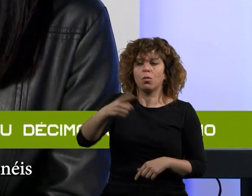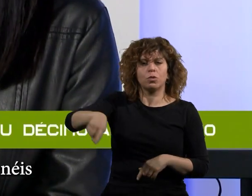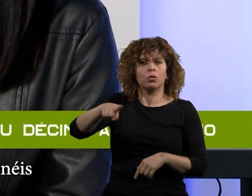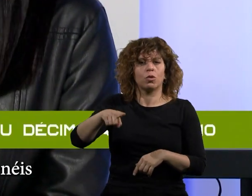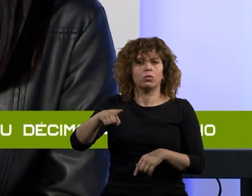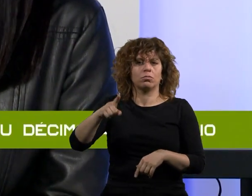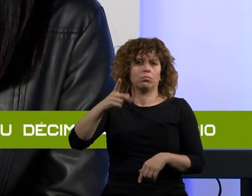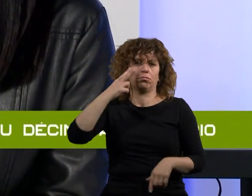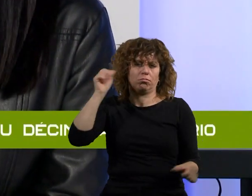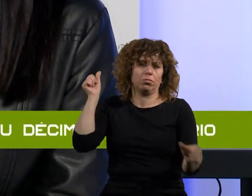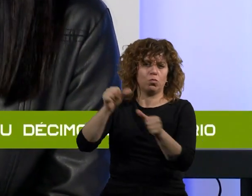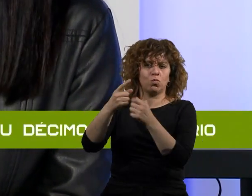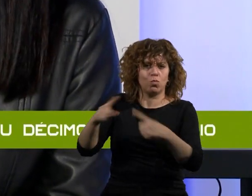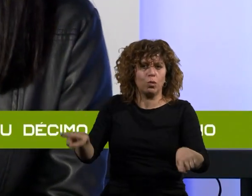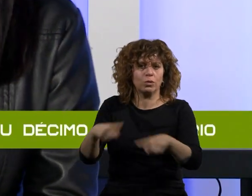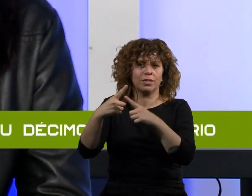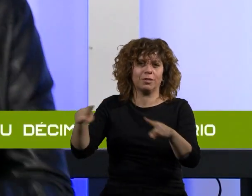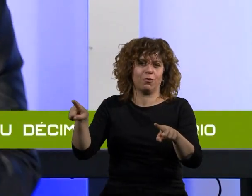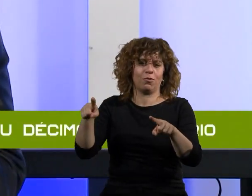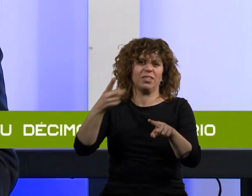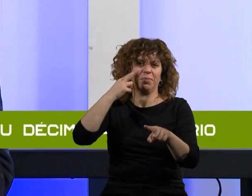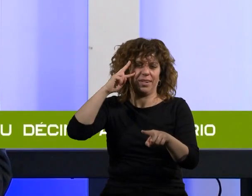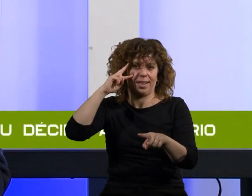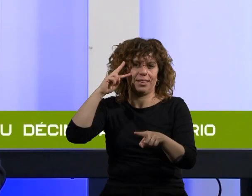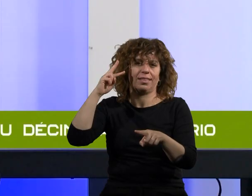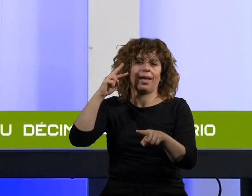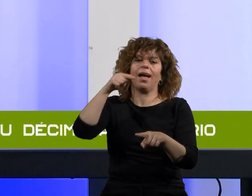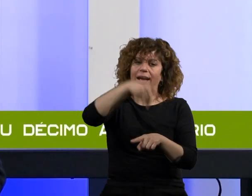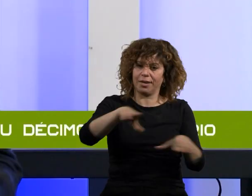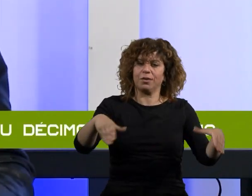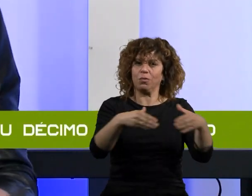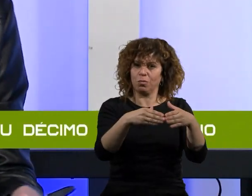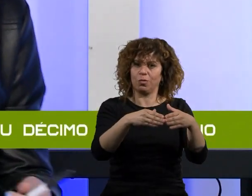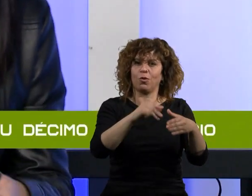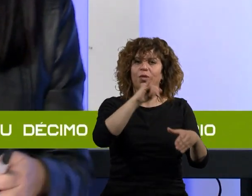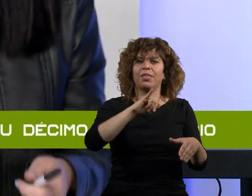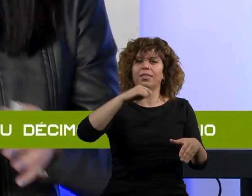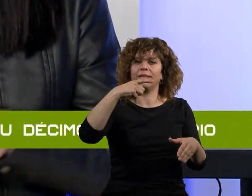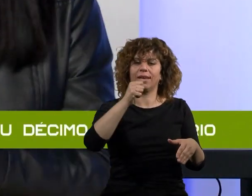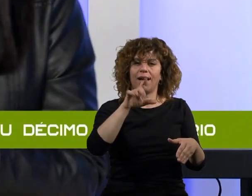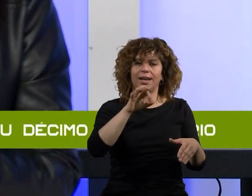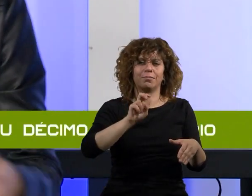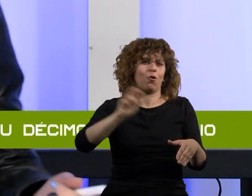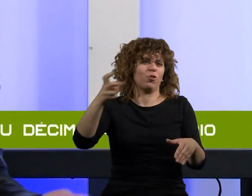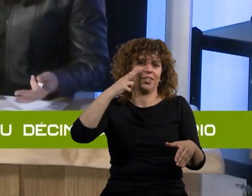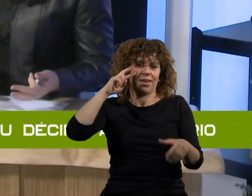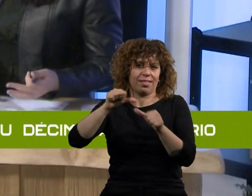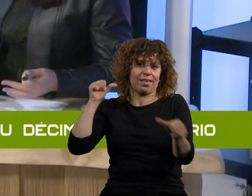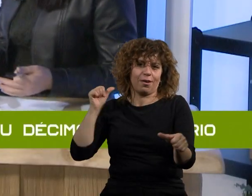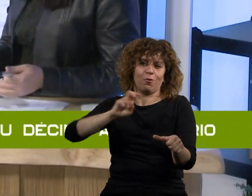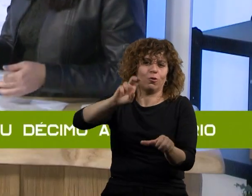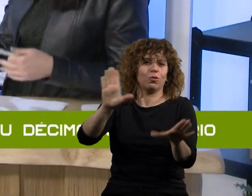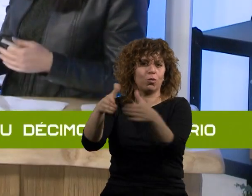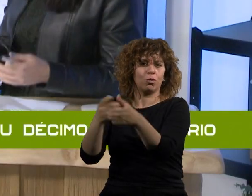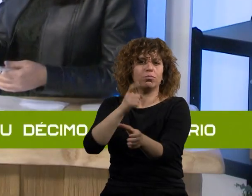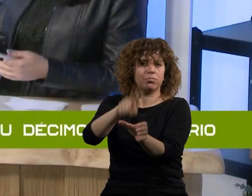tenéis, bueno, carreras, digamos, aparte de esta formación de los Cigalas, Sí. tenéis en otras formaciones, Sí. en otras bandas,